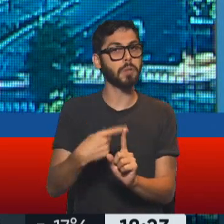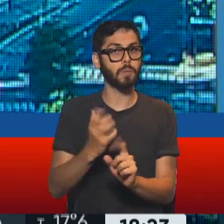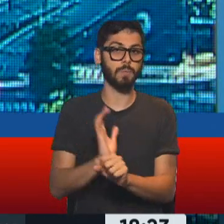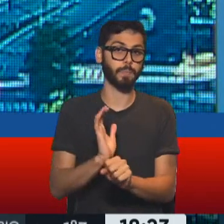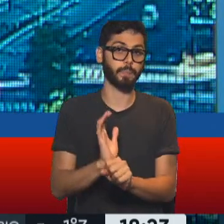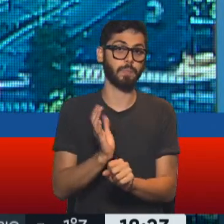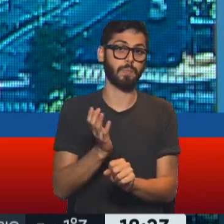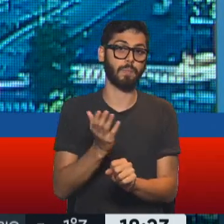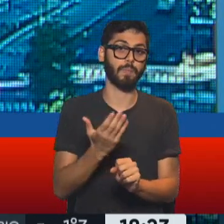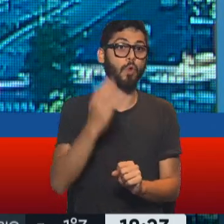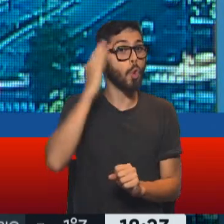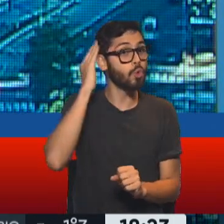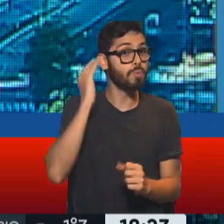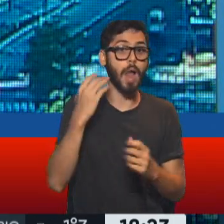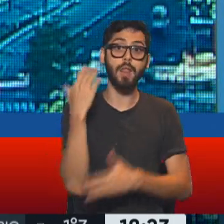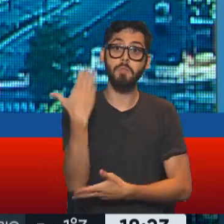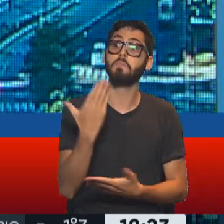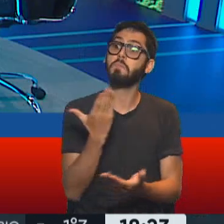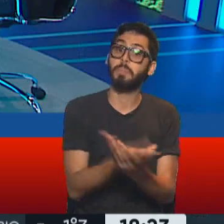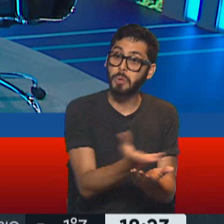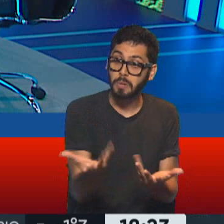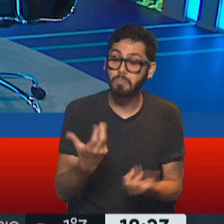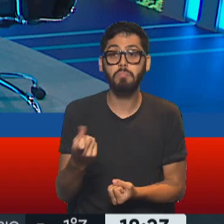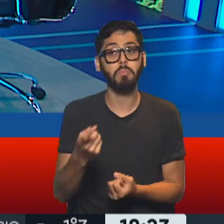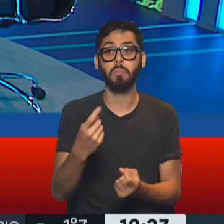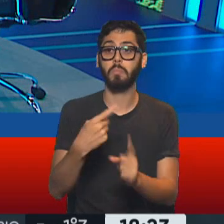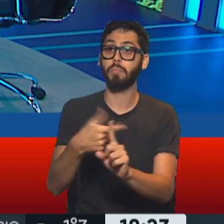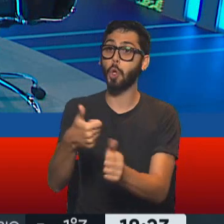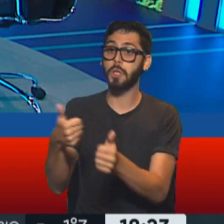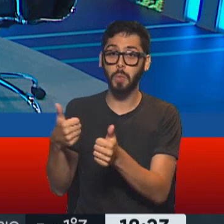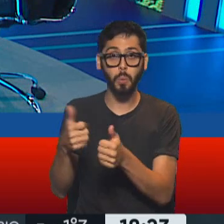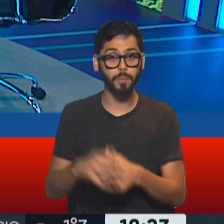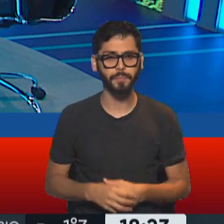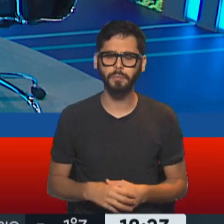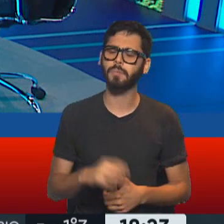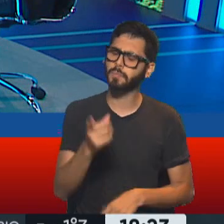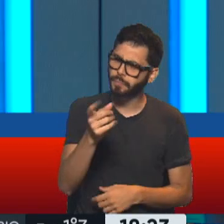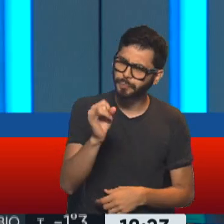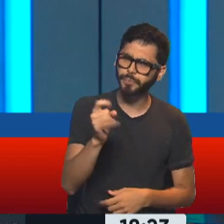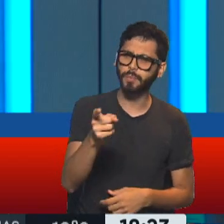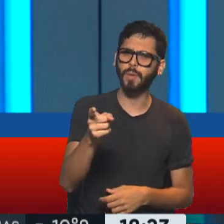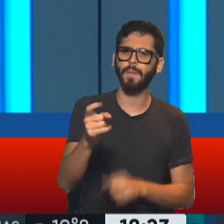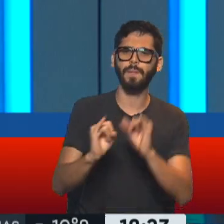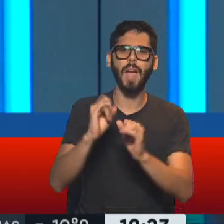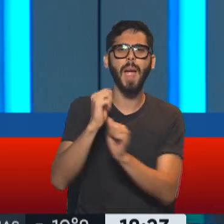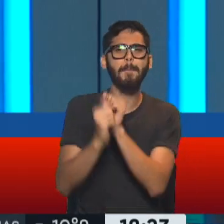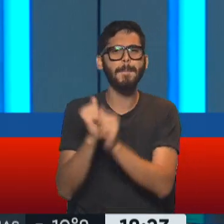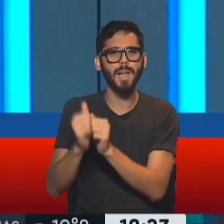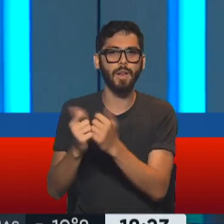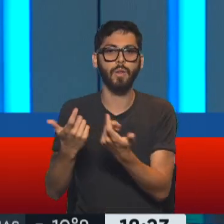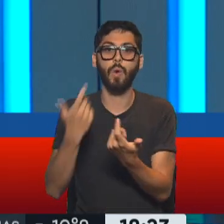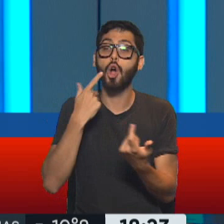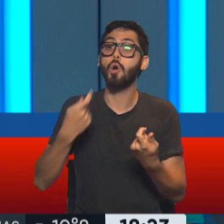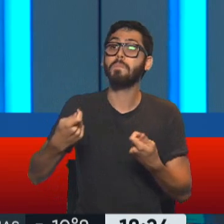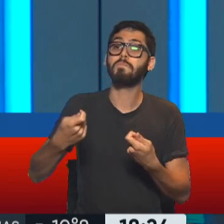o pedía Martín Guzmán ahí en la conferencia. También, sí, hablabas de las reacciones empresarias, también los mercados